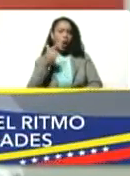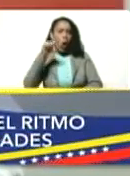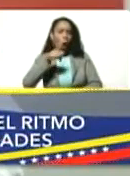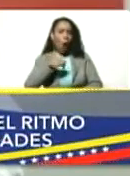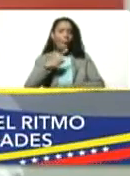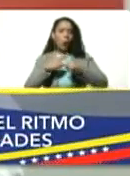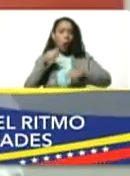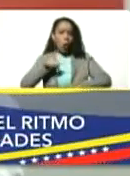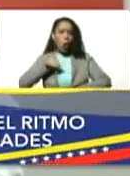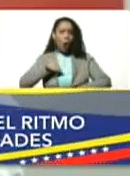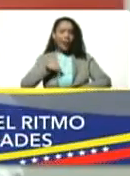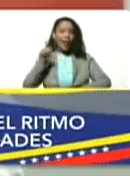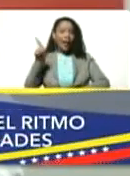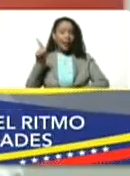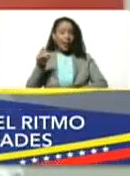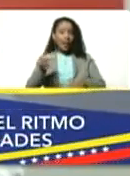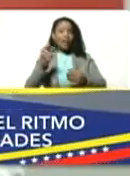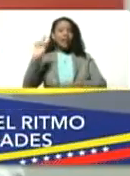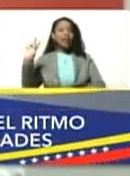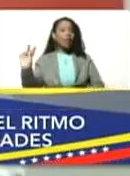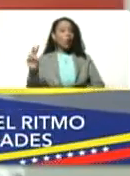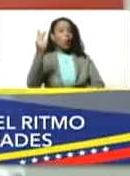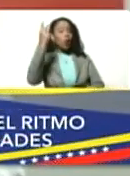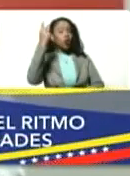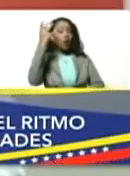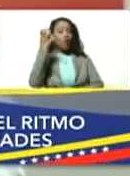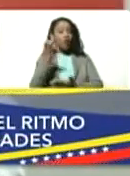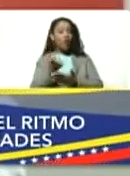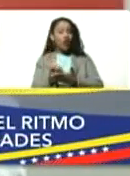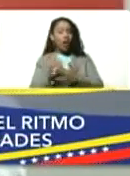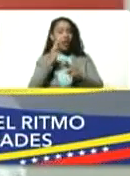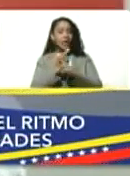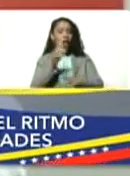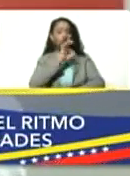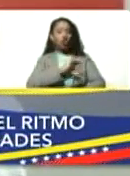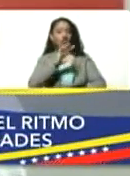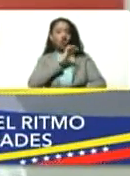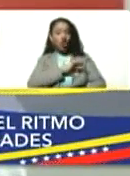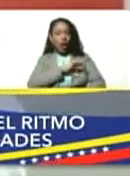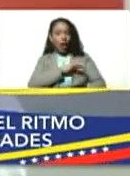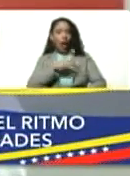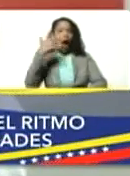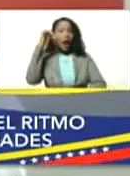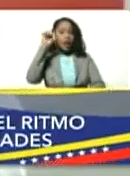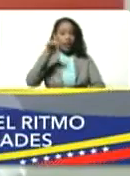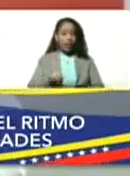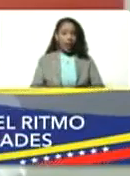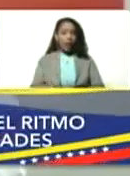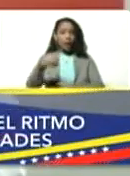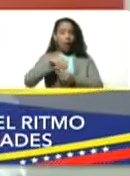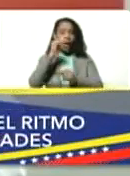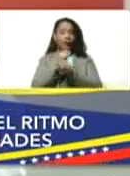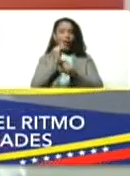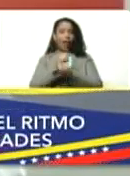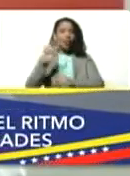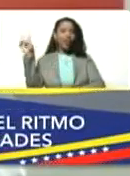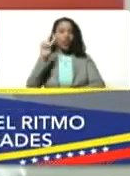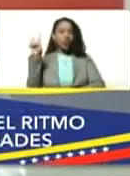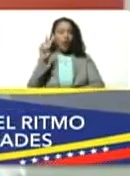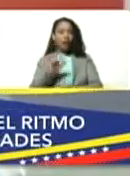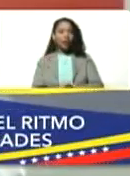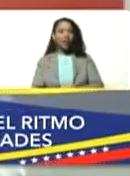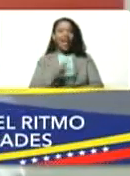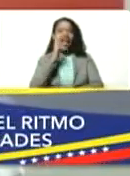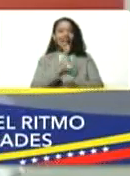por hoy, es la segunda aplicación de redes sociales que hay en el internet venezolano, en